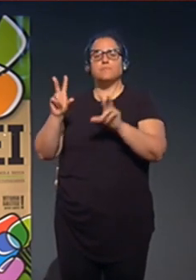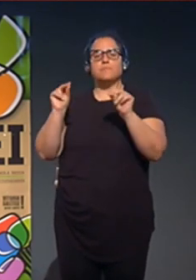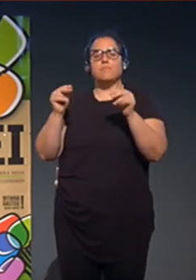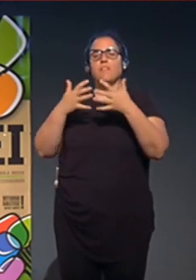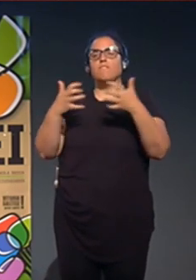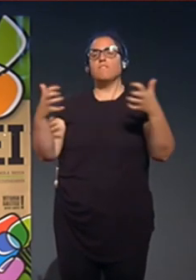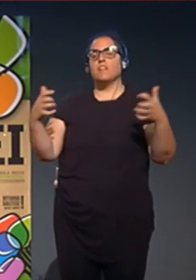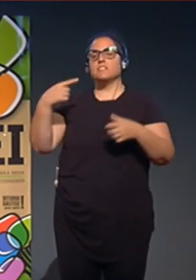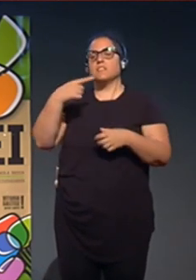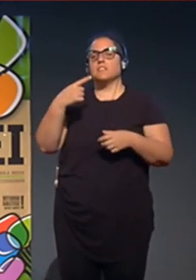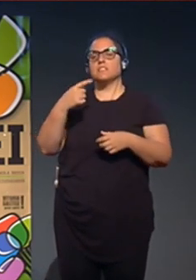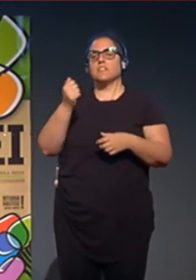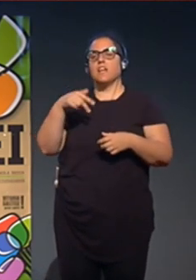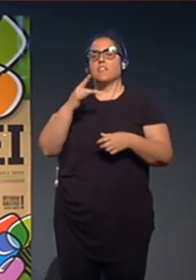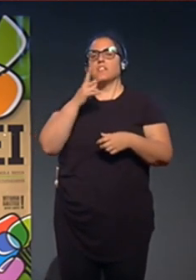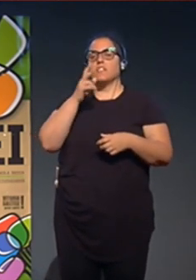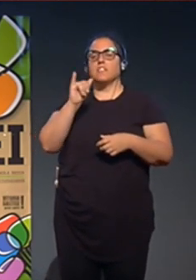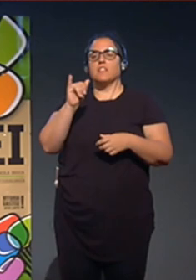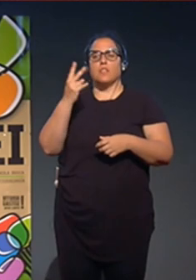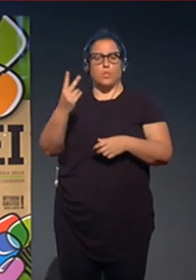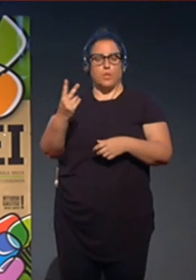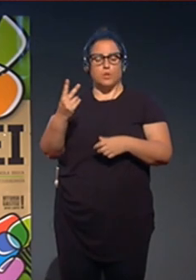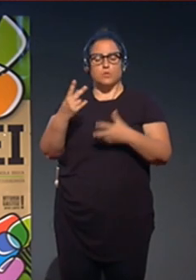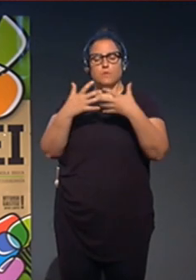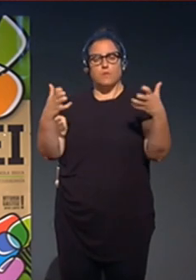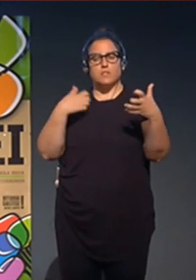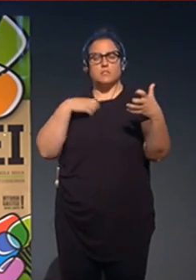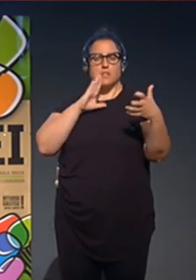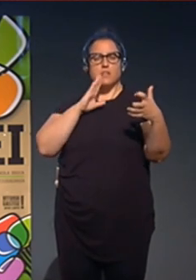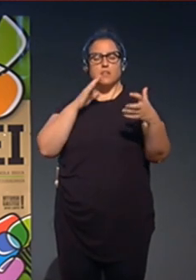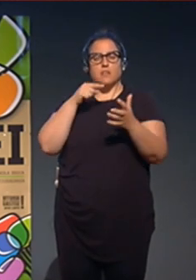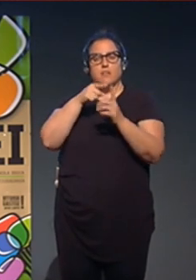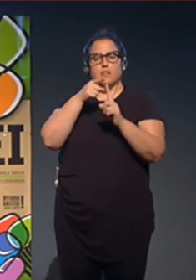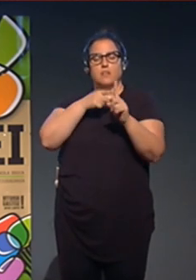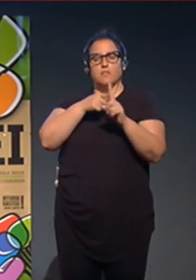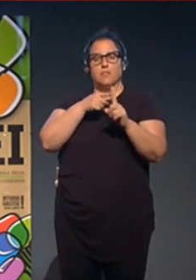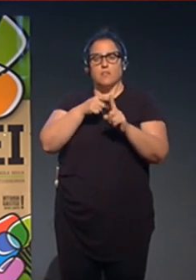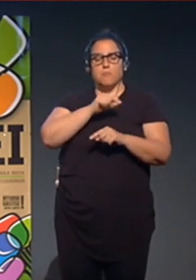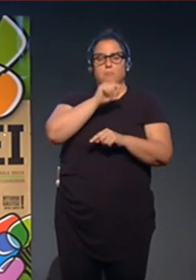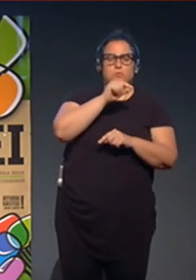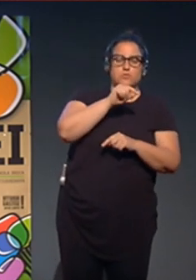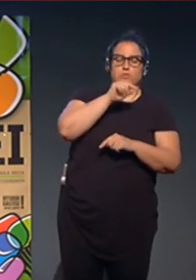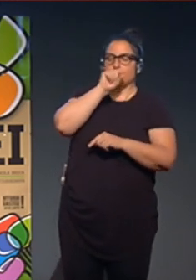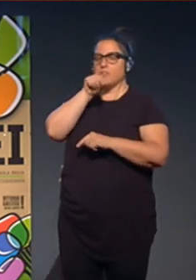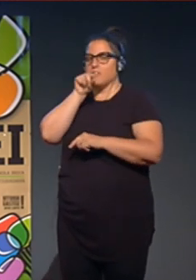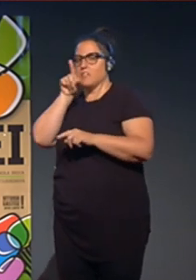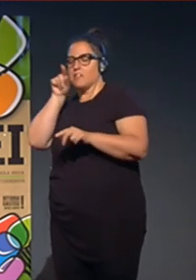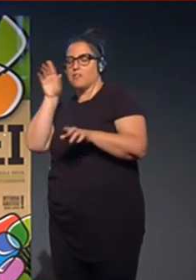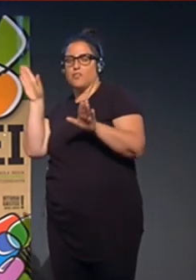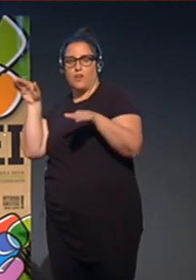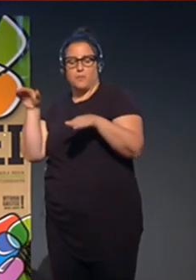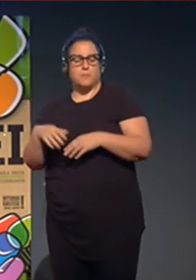de gandhy que hace alusión a algunas de las cosas que hemos dicho mosquito y colibrí eh